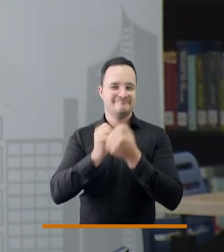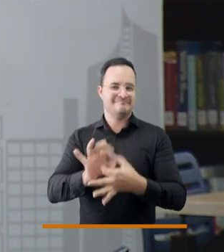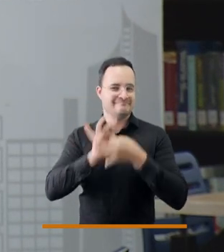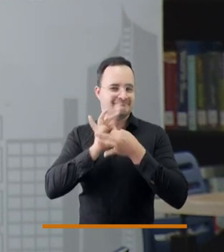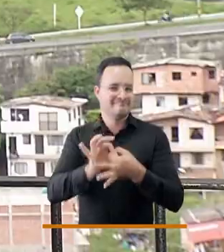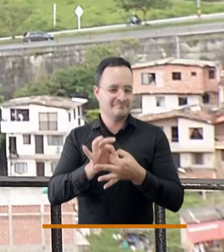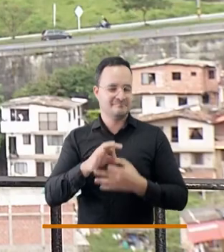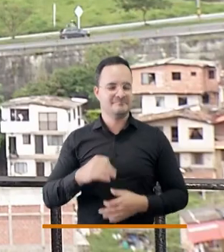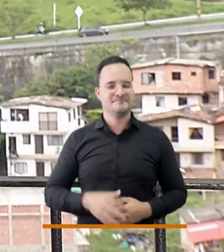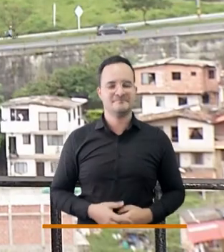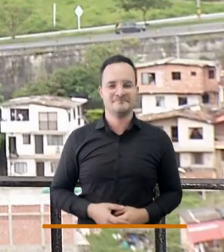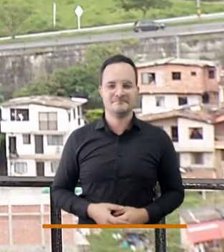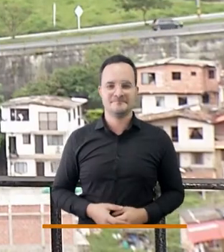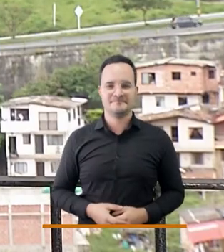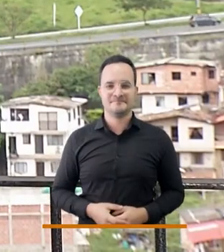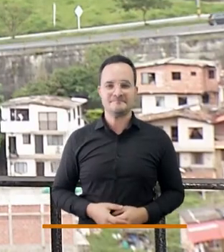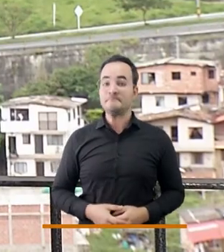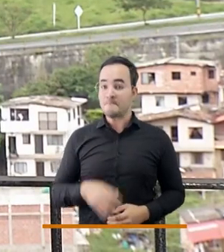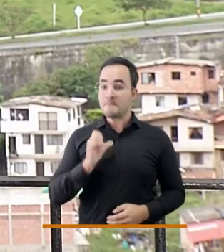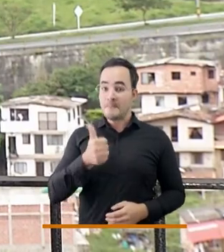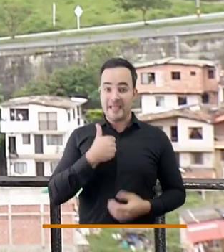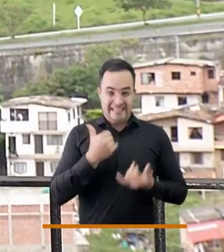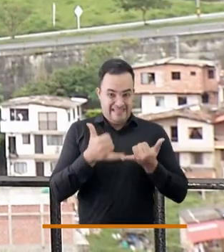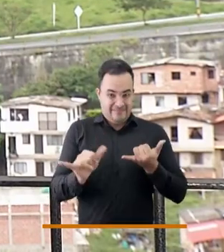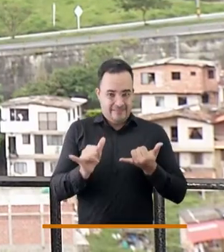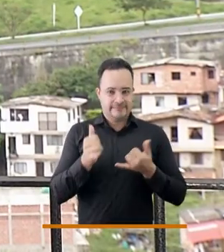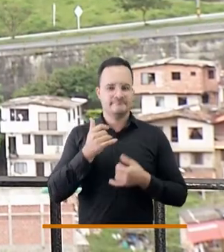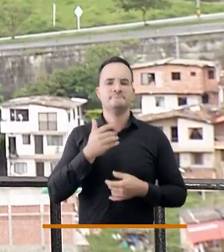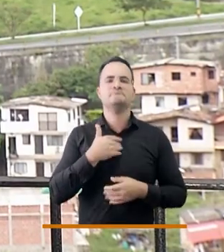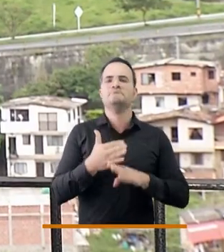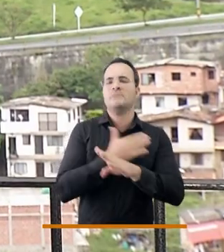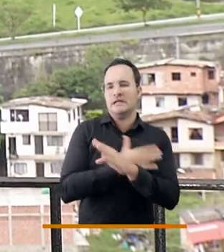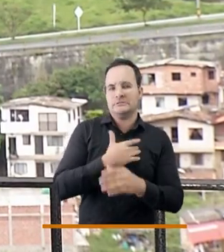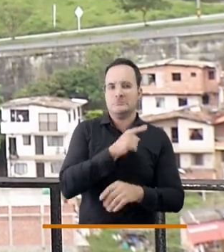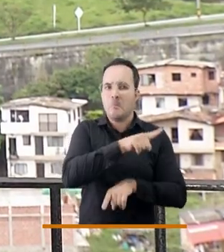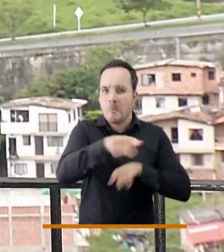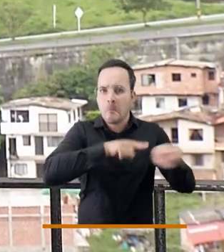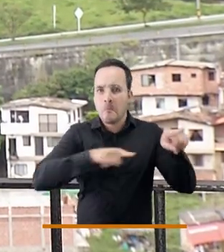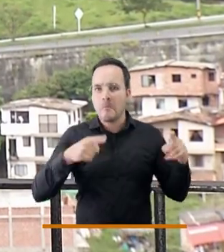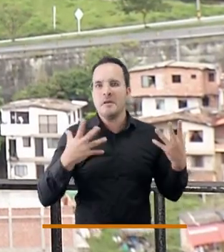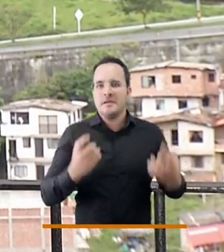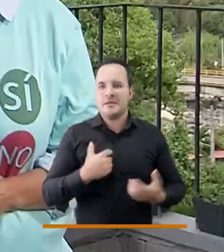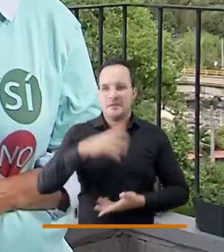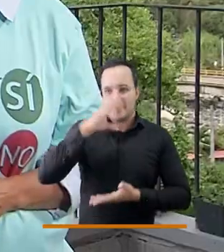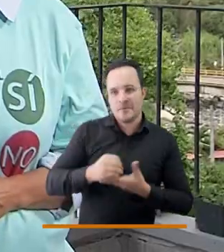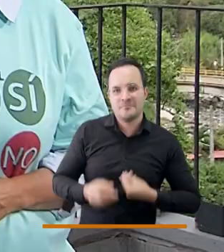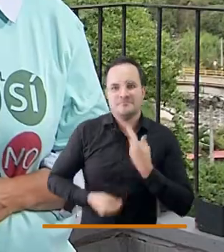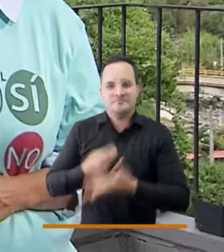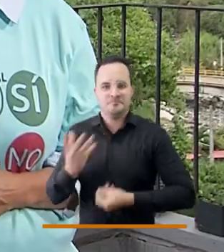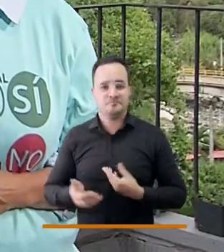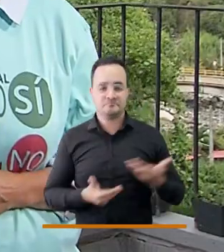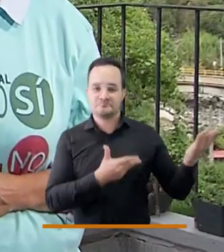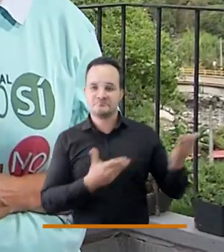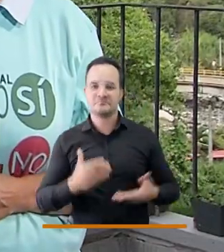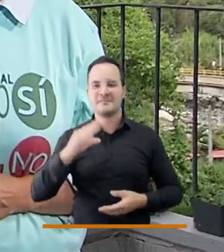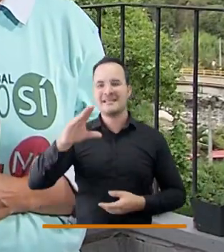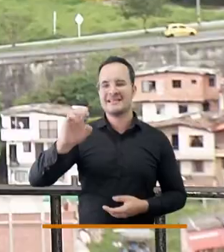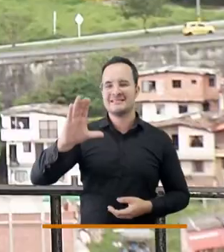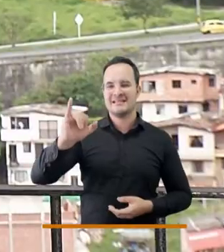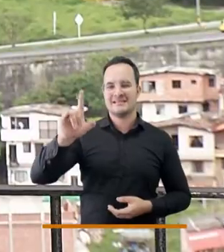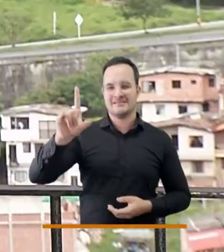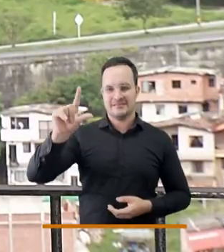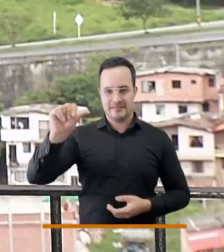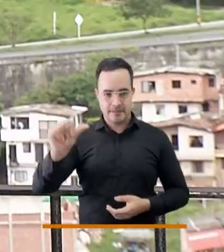yo. Catherine, ya estamos terminando, pero más ciudadanos quieren responder a la pregunta del día de hoy. Nos acompaña Cecilia Álvarez